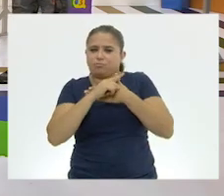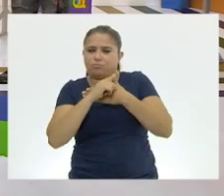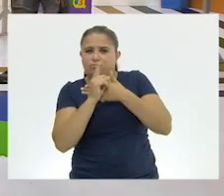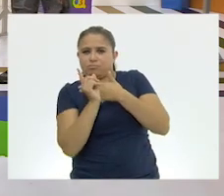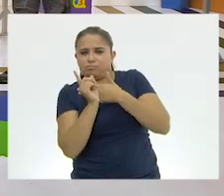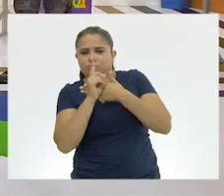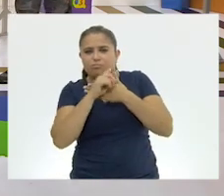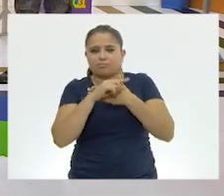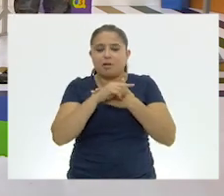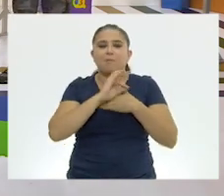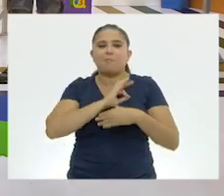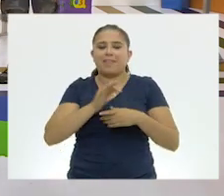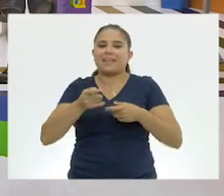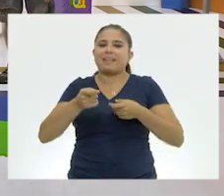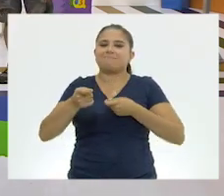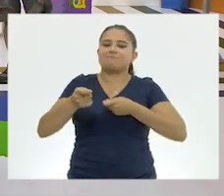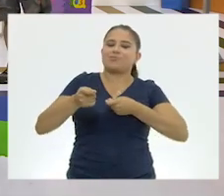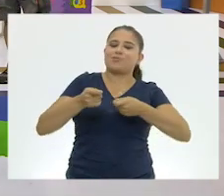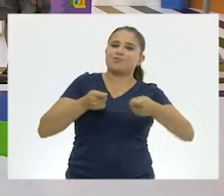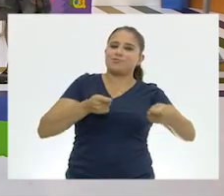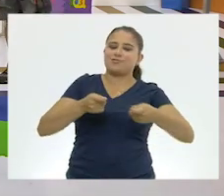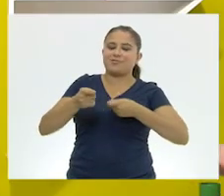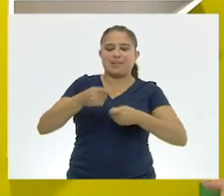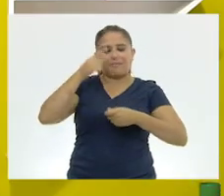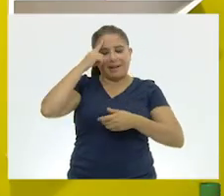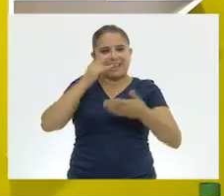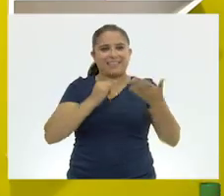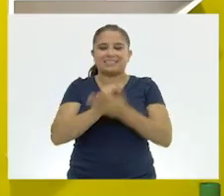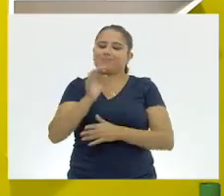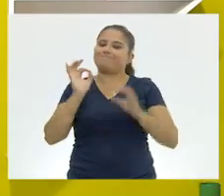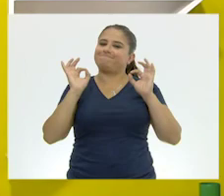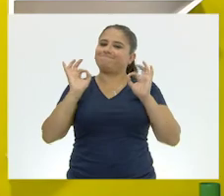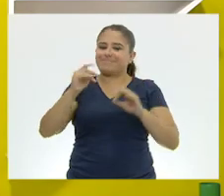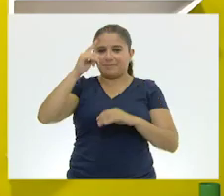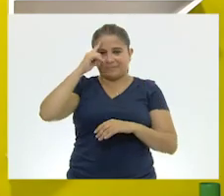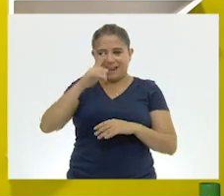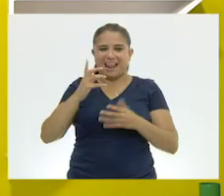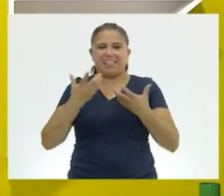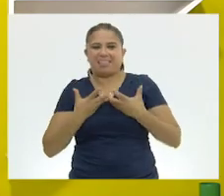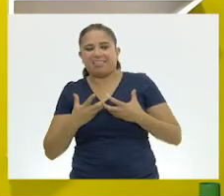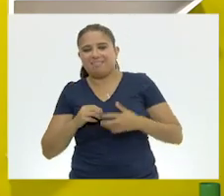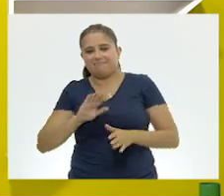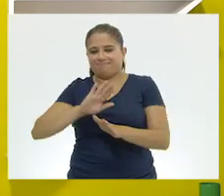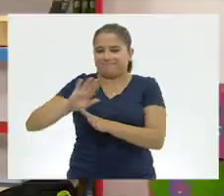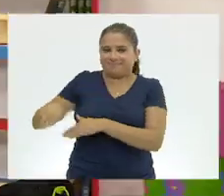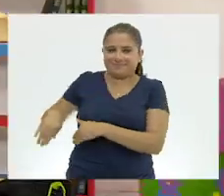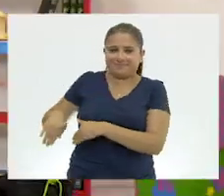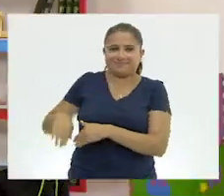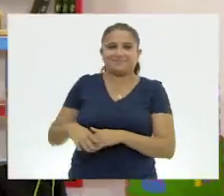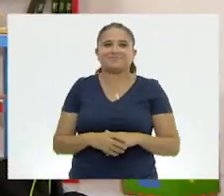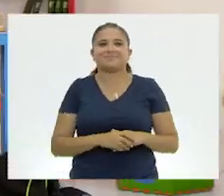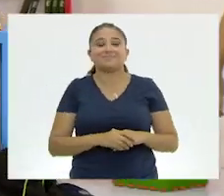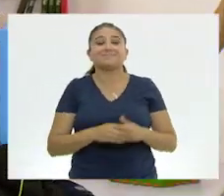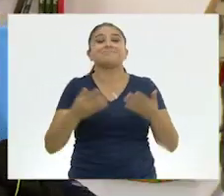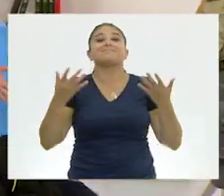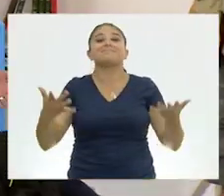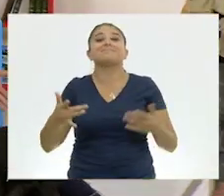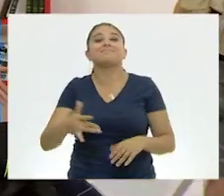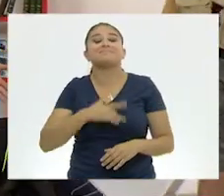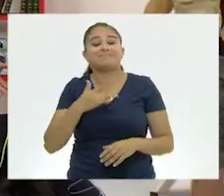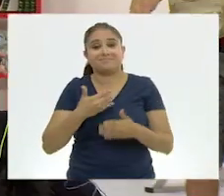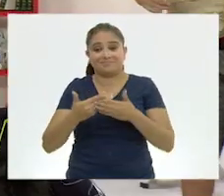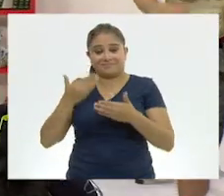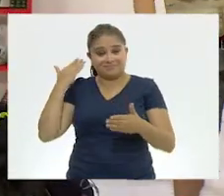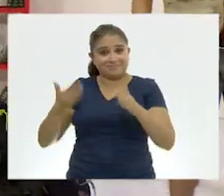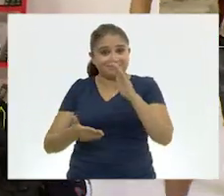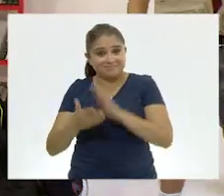nos indicara el camino para tomar las decisiones adecuadas para salir de este estado aflictivo. ¿Qué les parece si antes